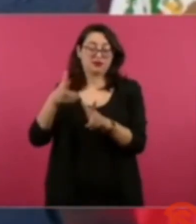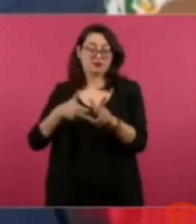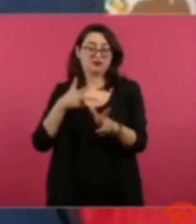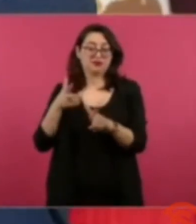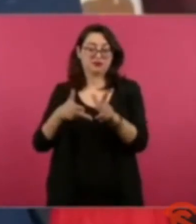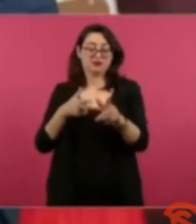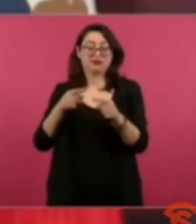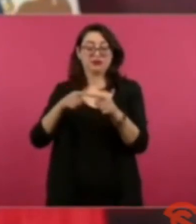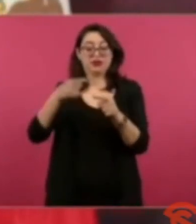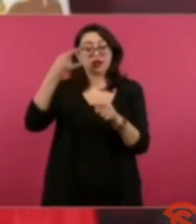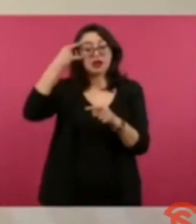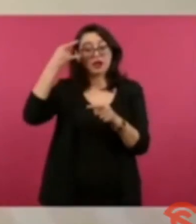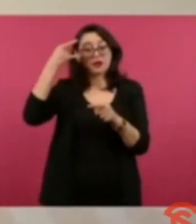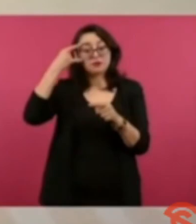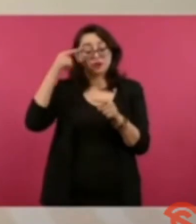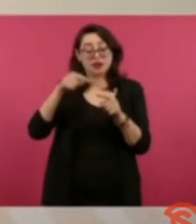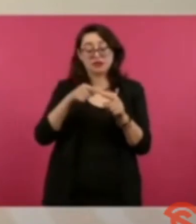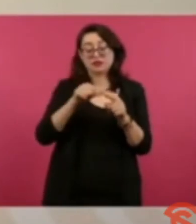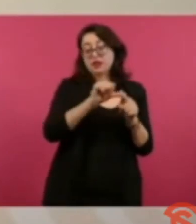de Campeche a Mérida,